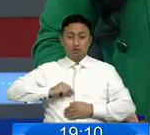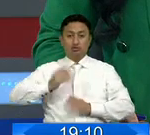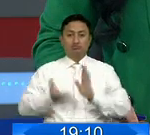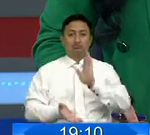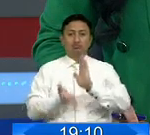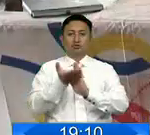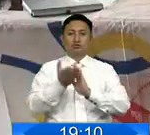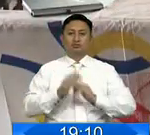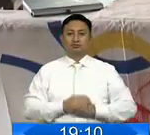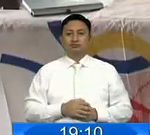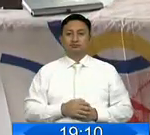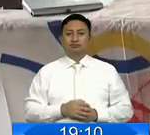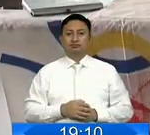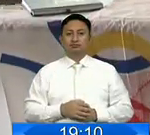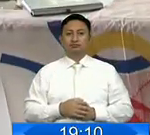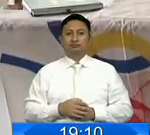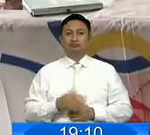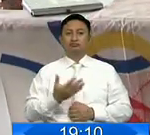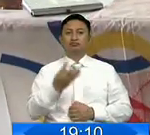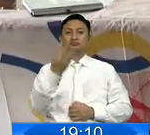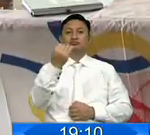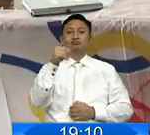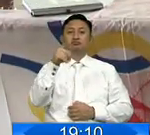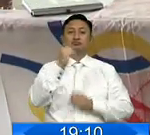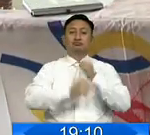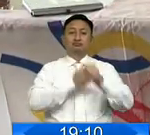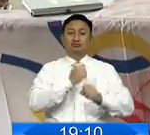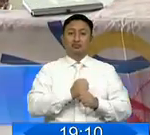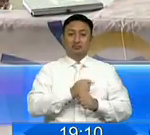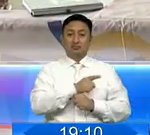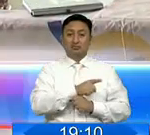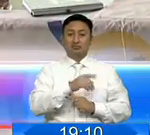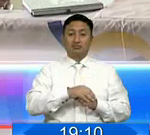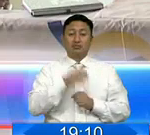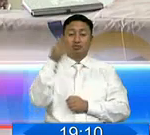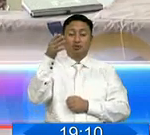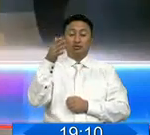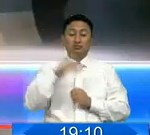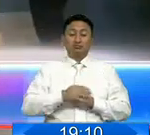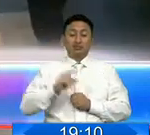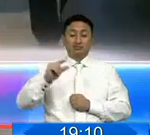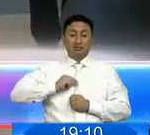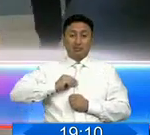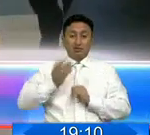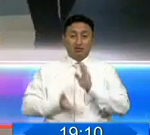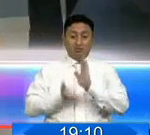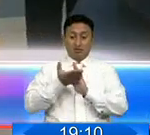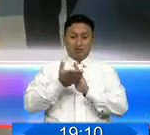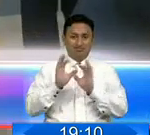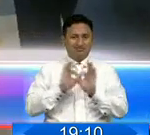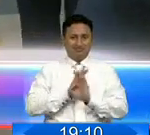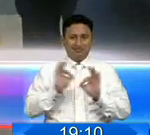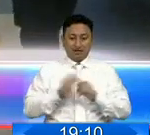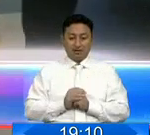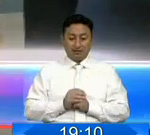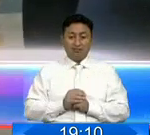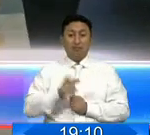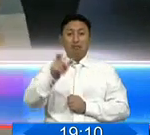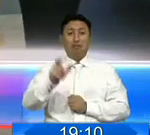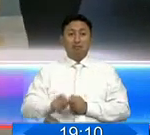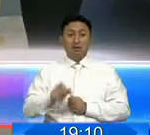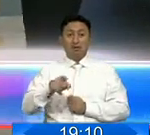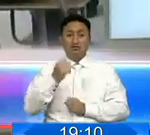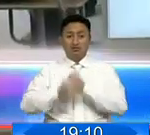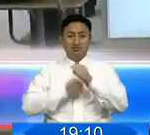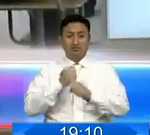magisterio. Alrededor de 14 años son los que el magisterio asegura que no se les ha subido el sueldo, sobre todo a quienes más tiempo